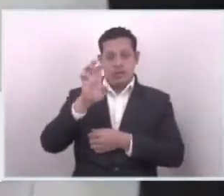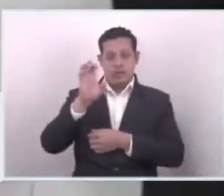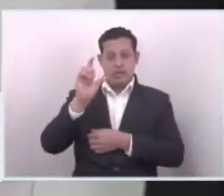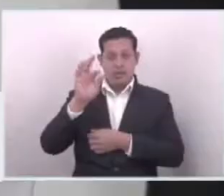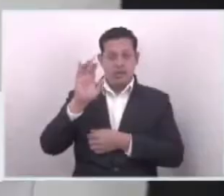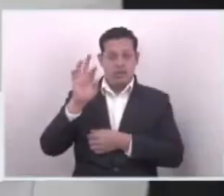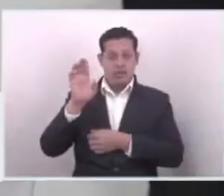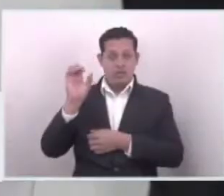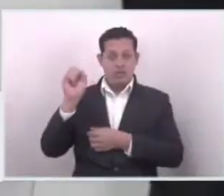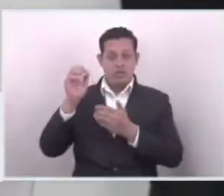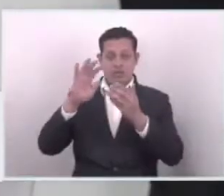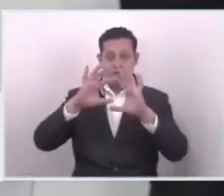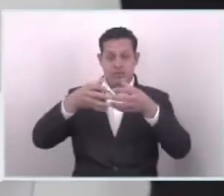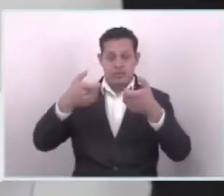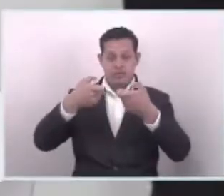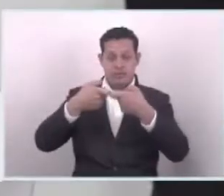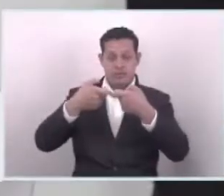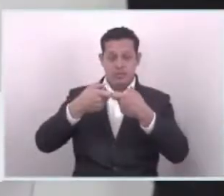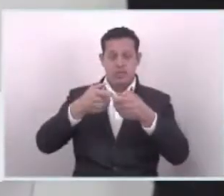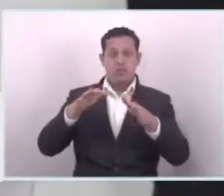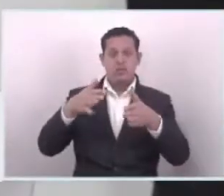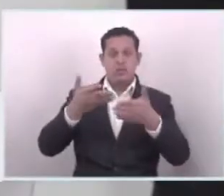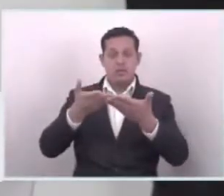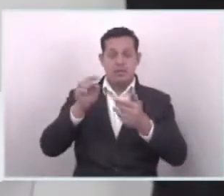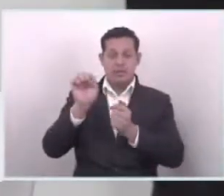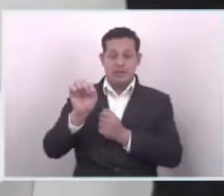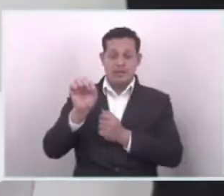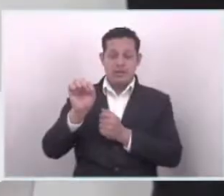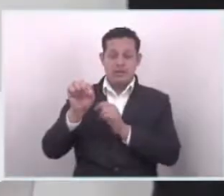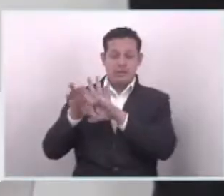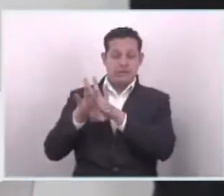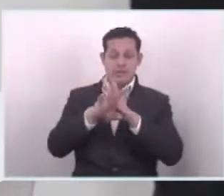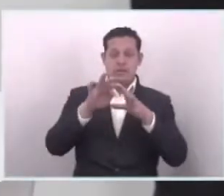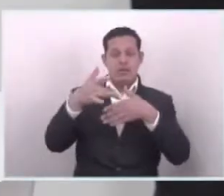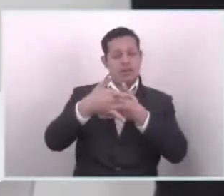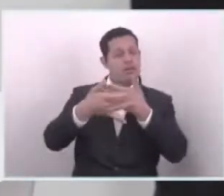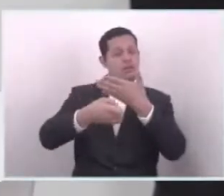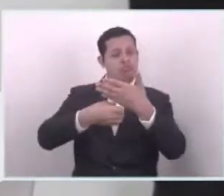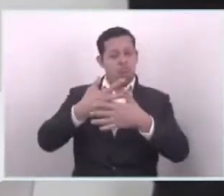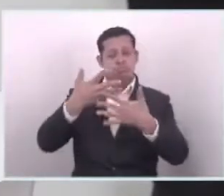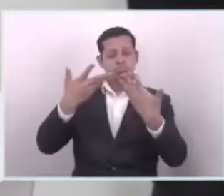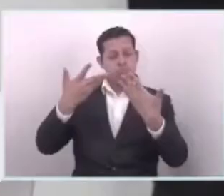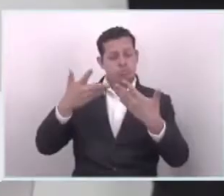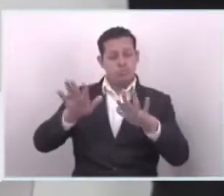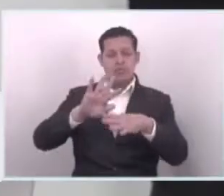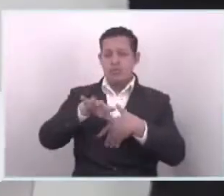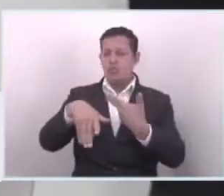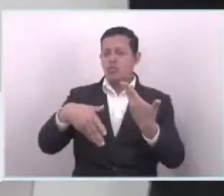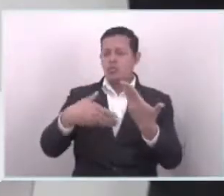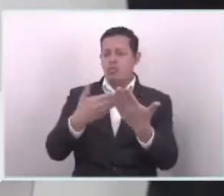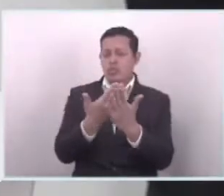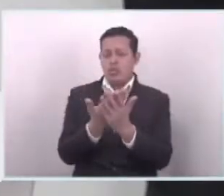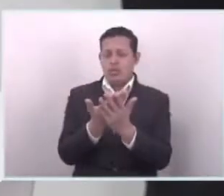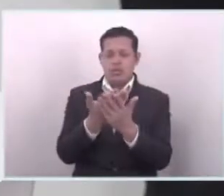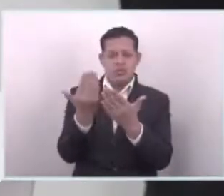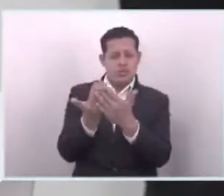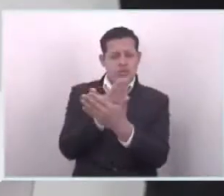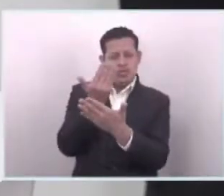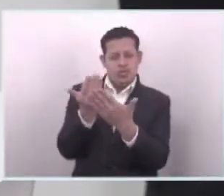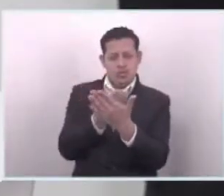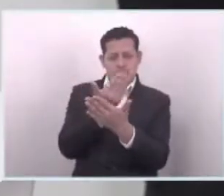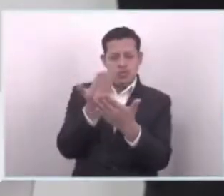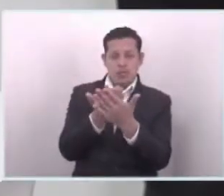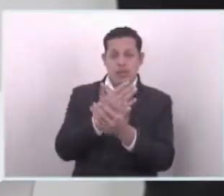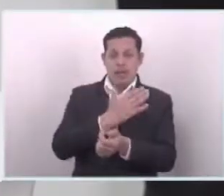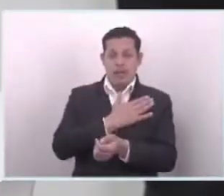energético, entre ellos la parte de hidrocarburos, y esto nos lleva a actualizar todos los estudios